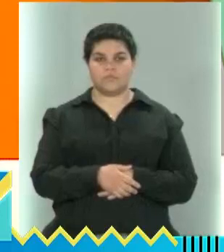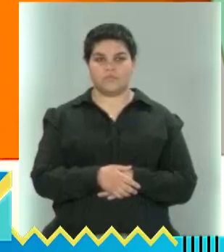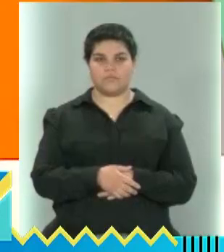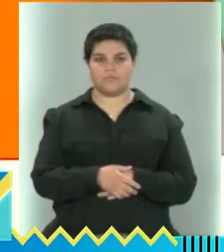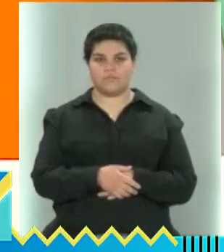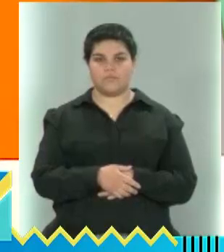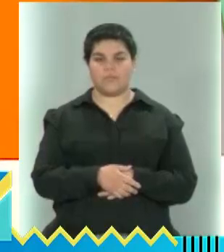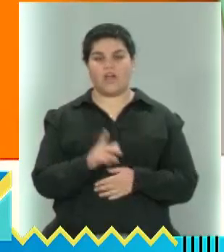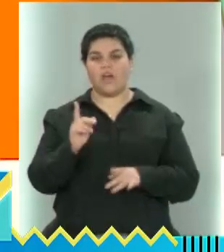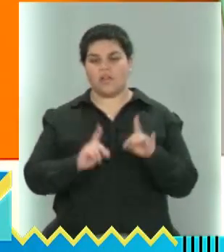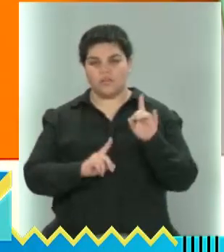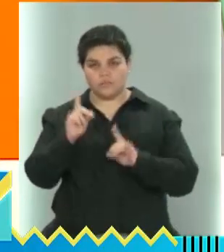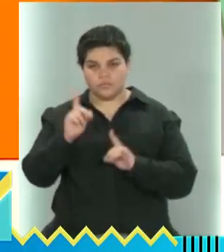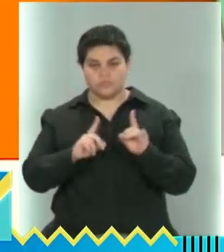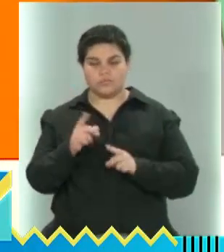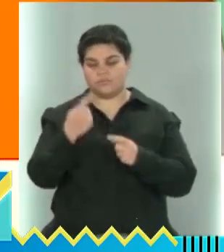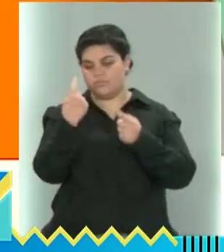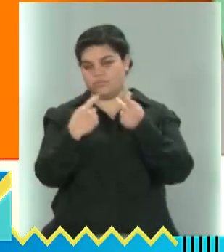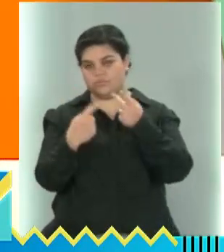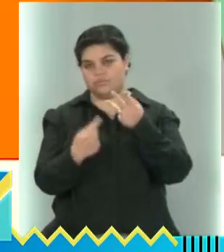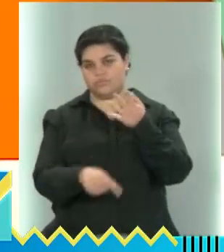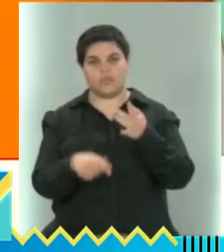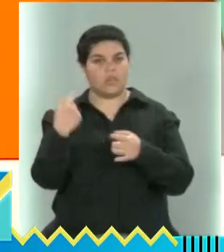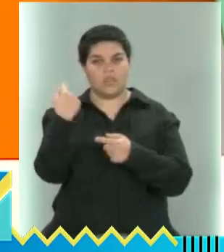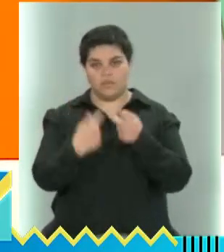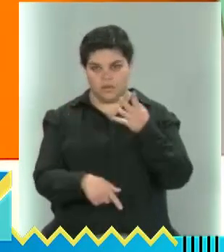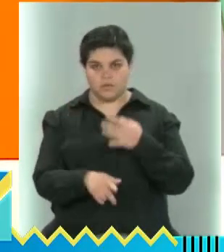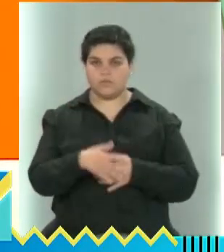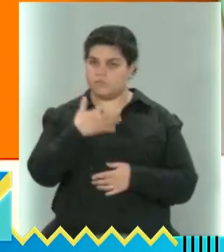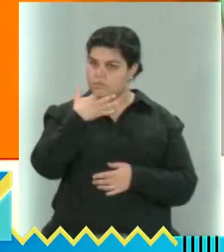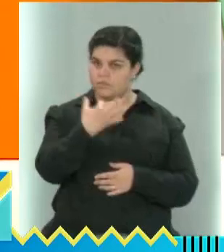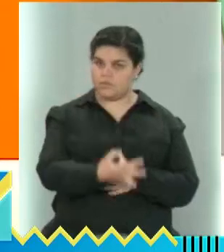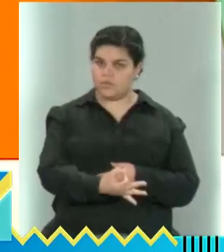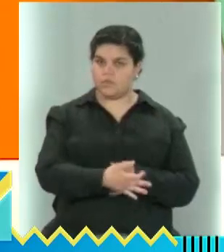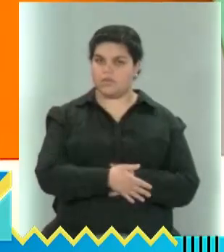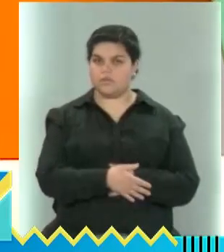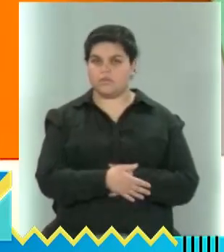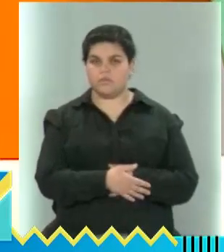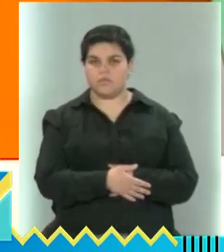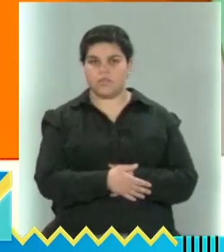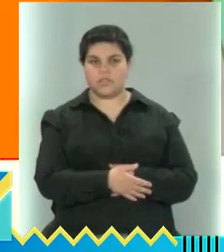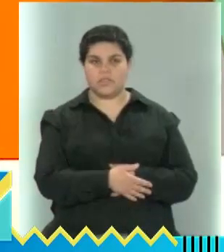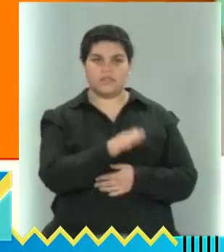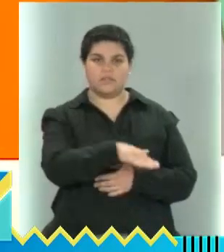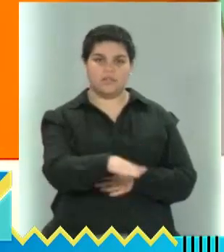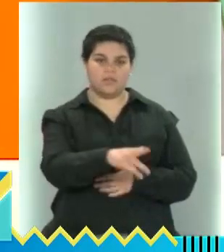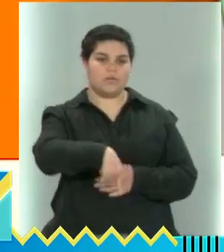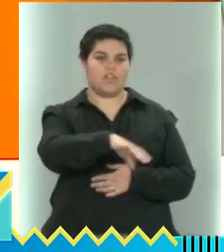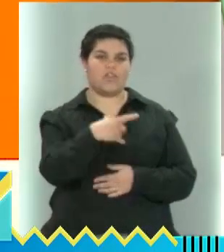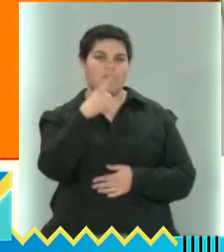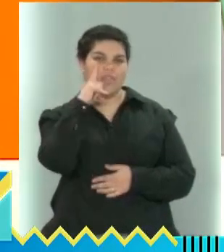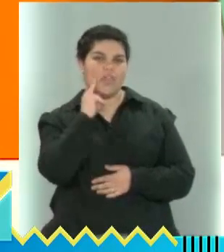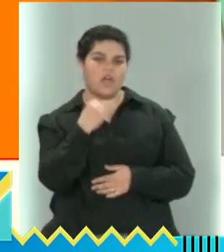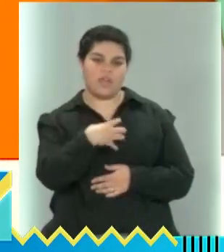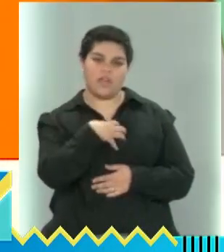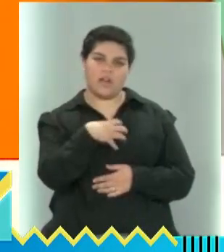afectan a varios actores. Es verdad que los niños han recibido menos días de clases que los